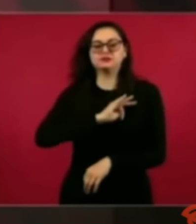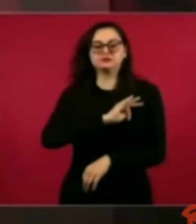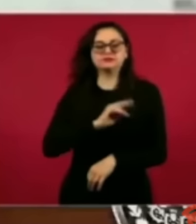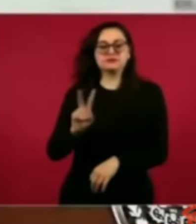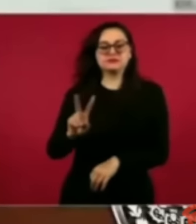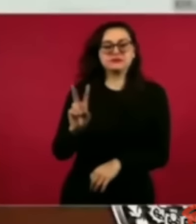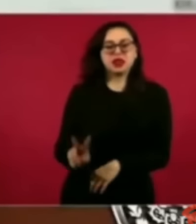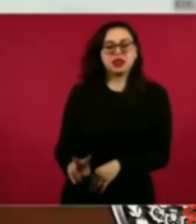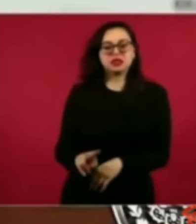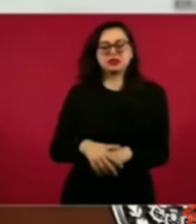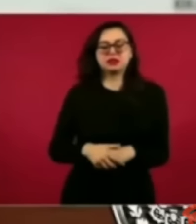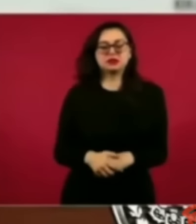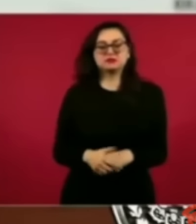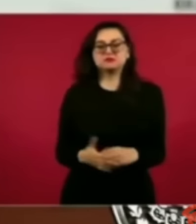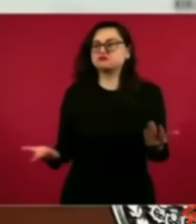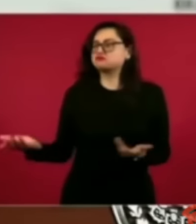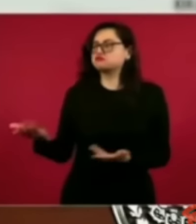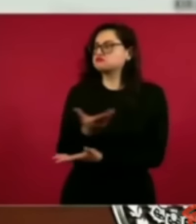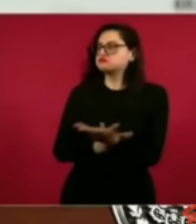y estar bien con el prójimo.